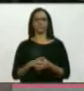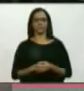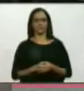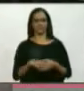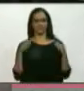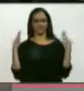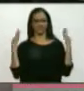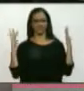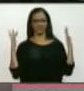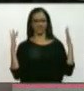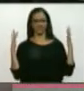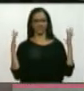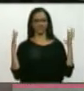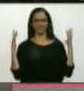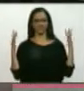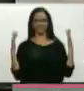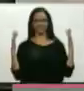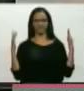¡Aplauso! ¡Aplántala!